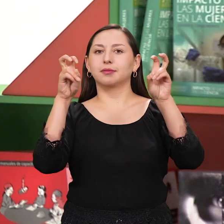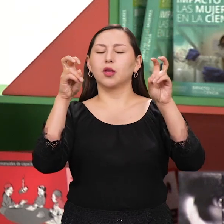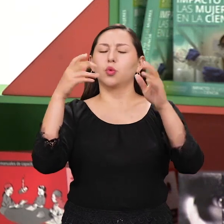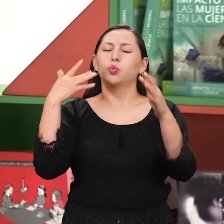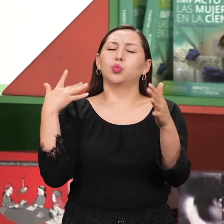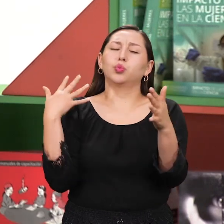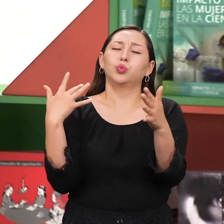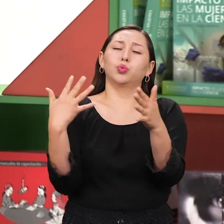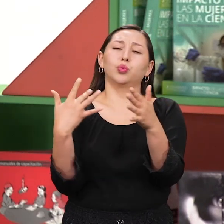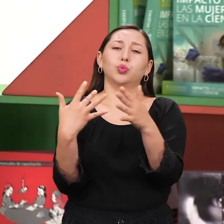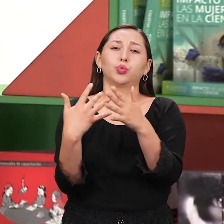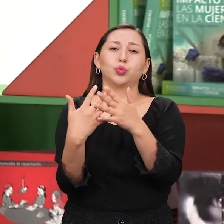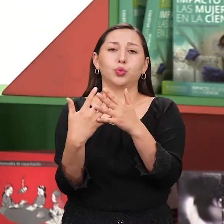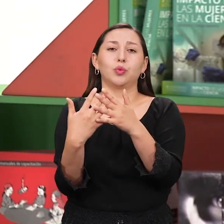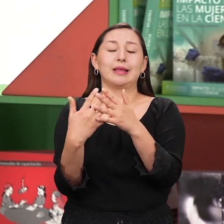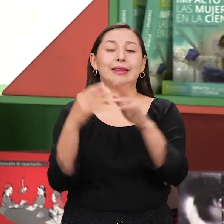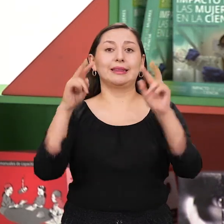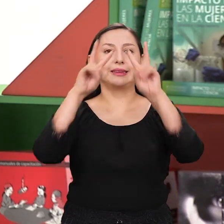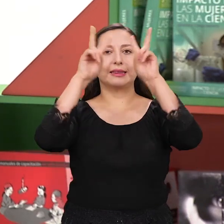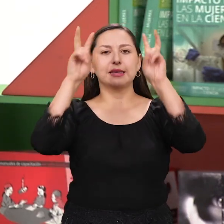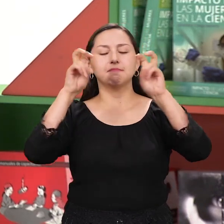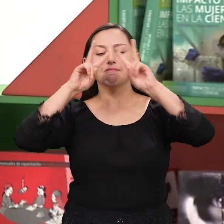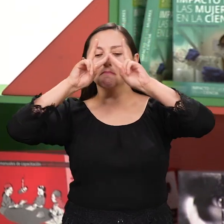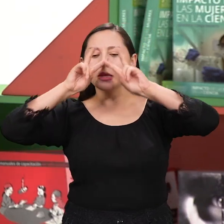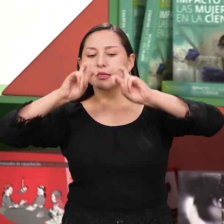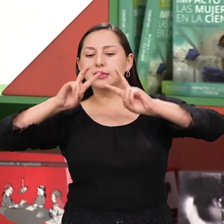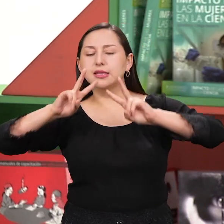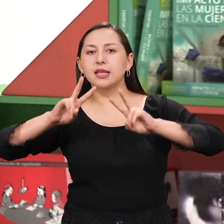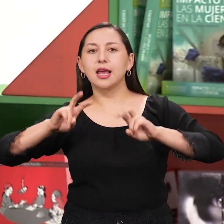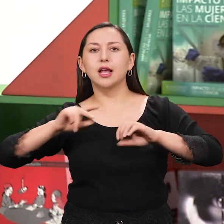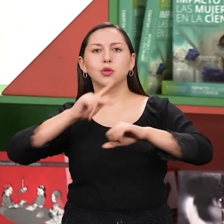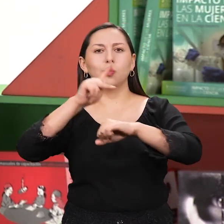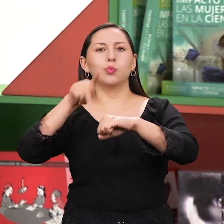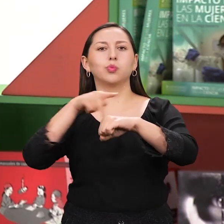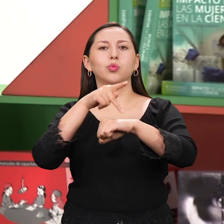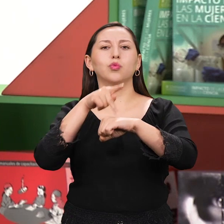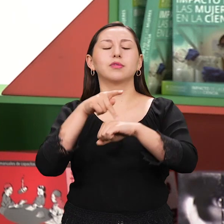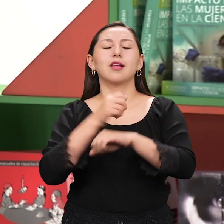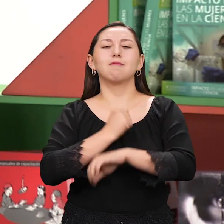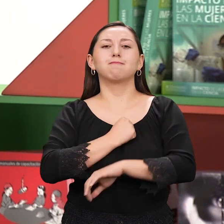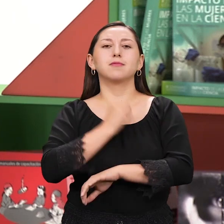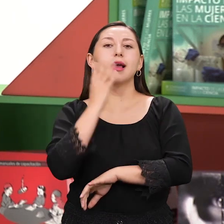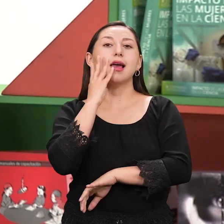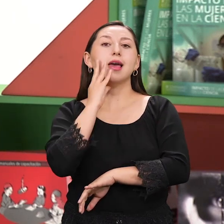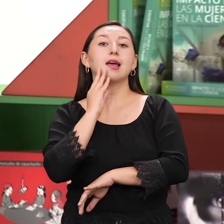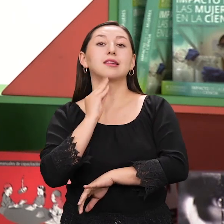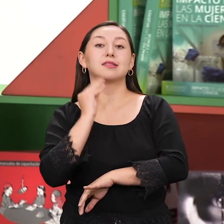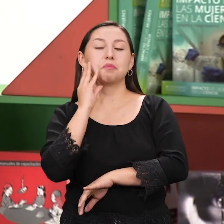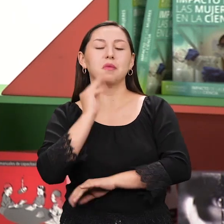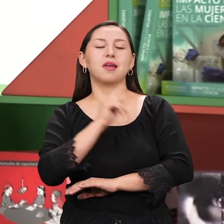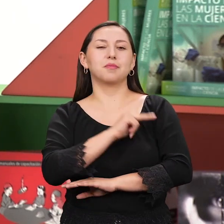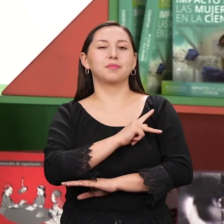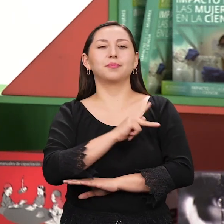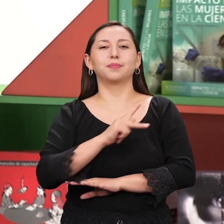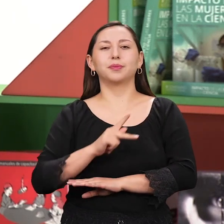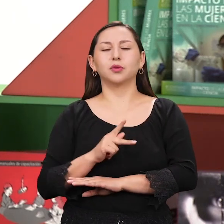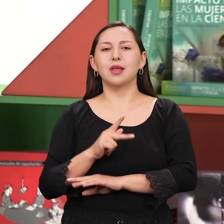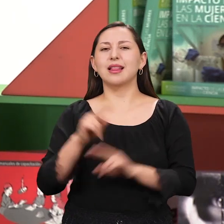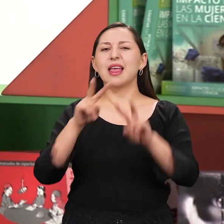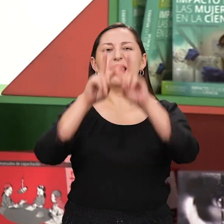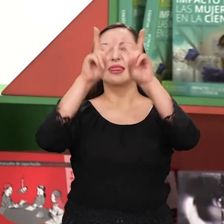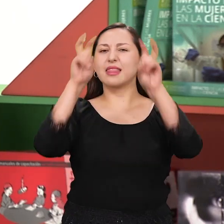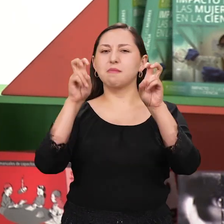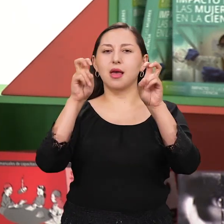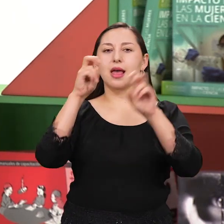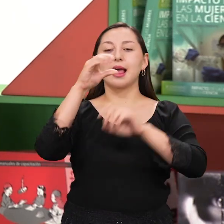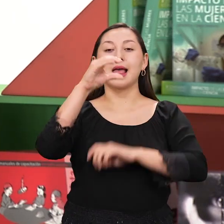larga trayectoria en el tema de la investigación y distintos temas, digamos, pero ahora vamos a centrarnos en la